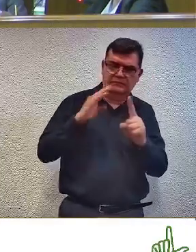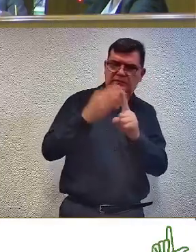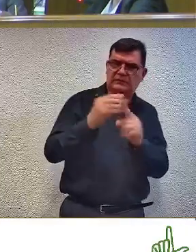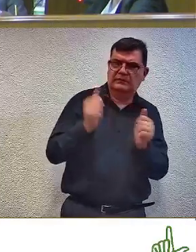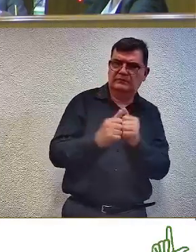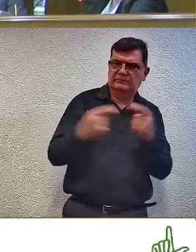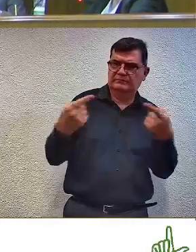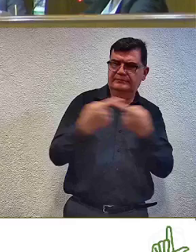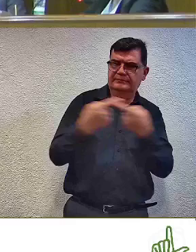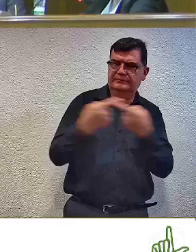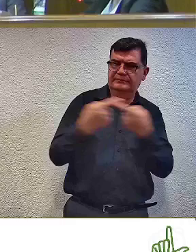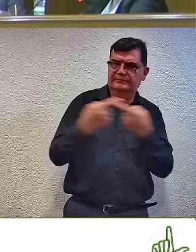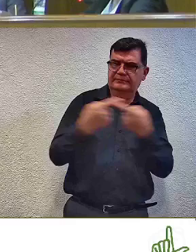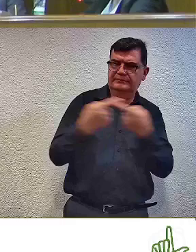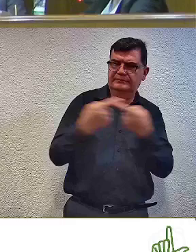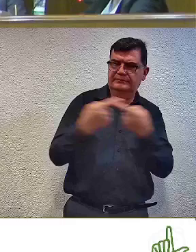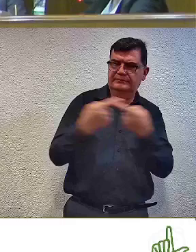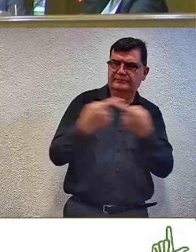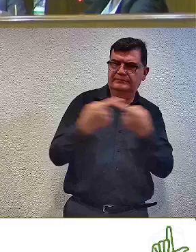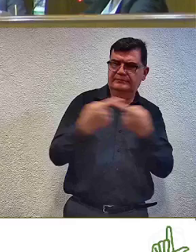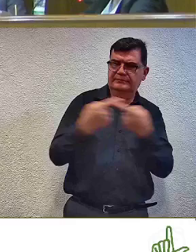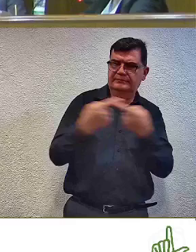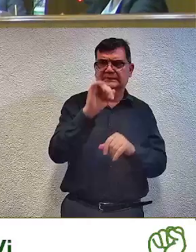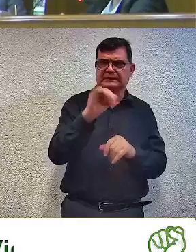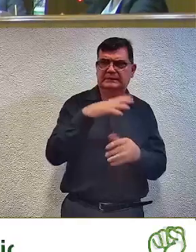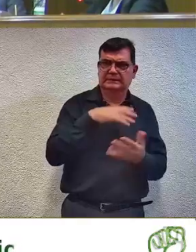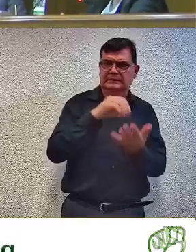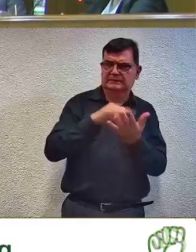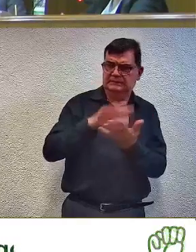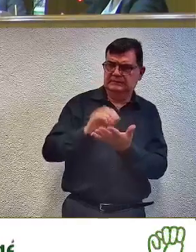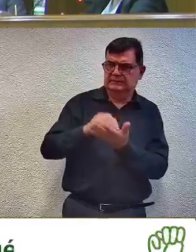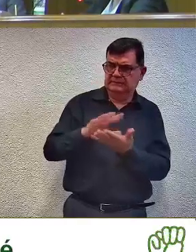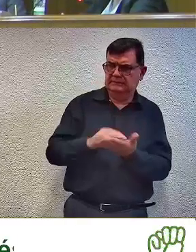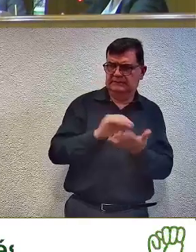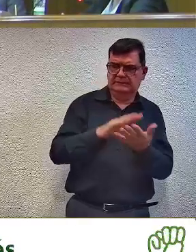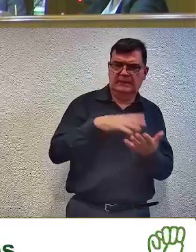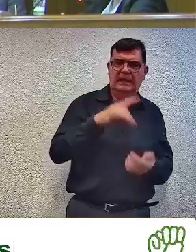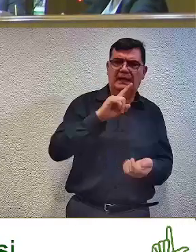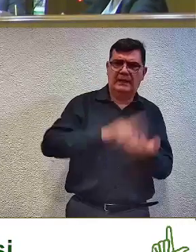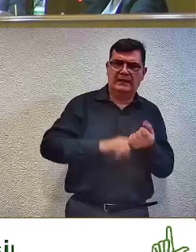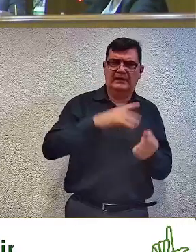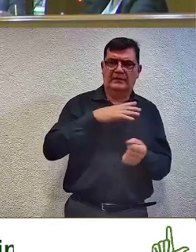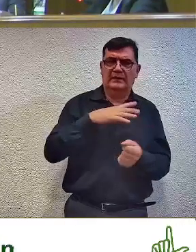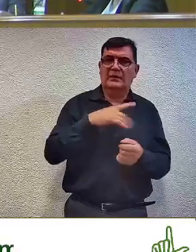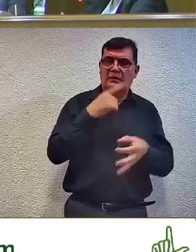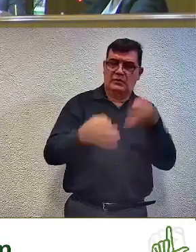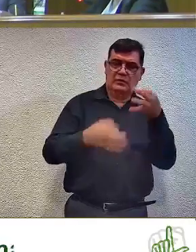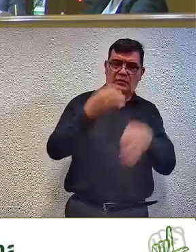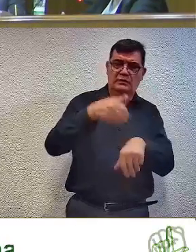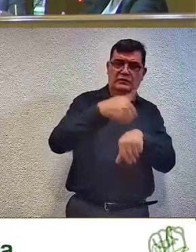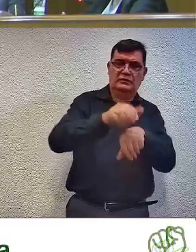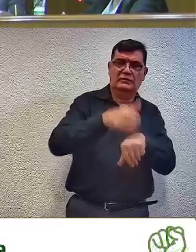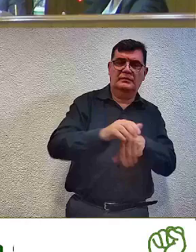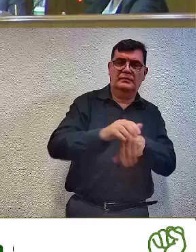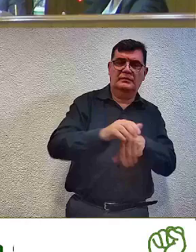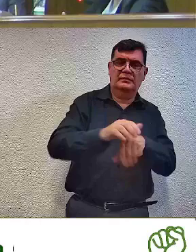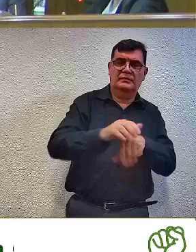controversia. En efecto, de las constancias del expediente se desprende que, mediante oficio número